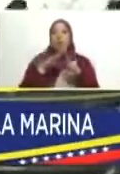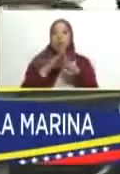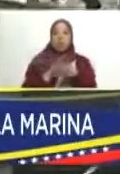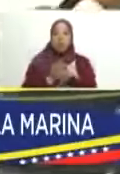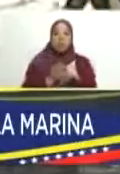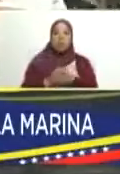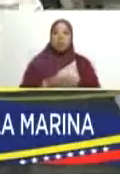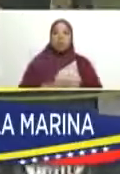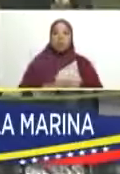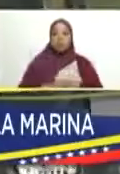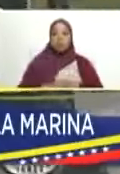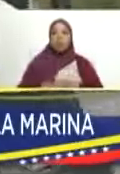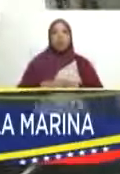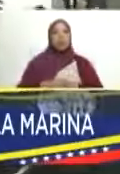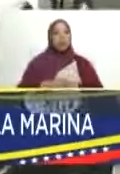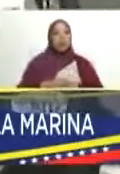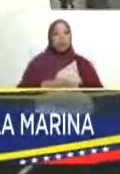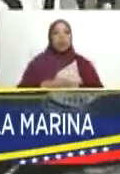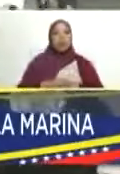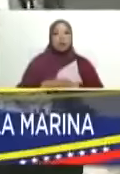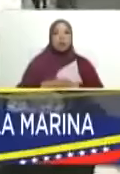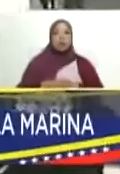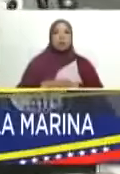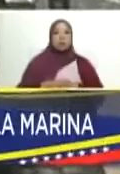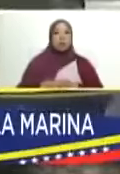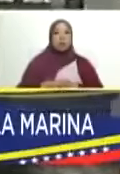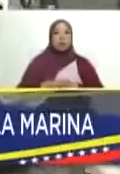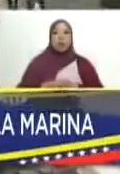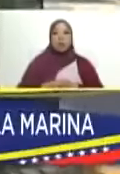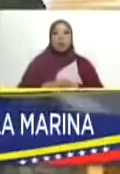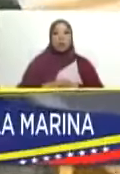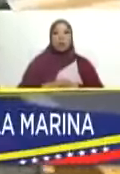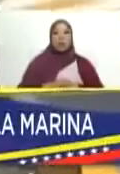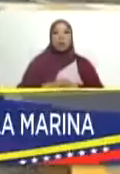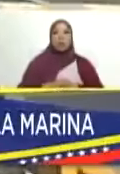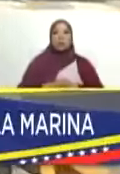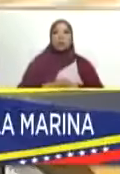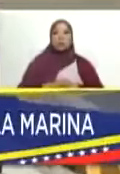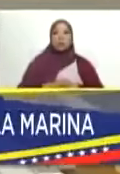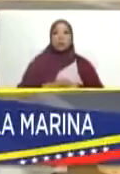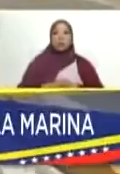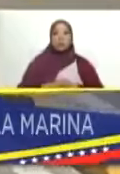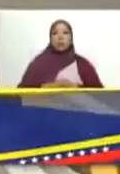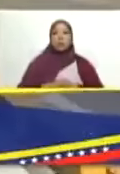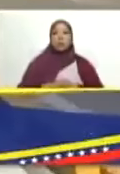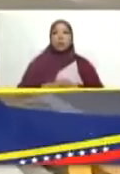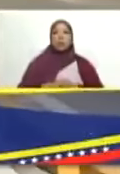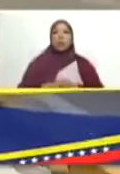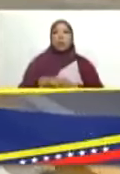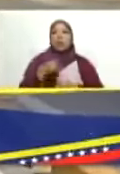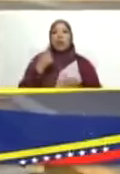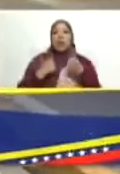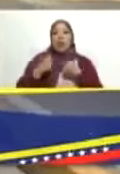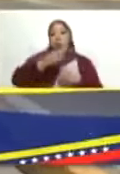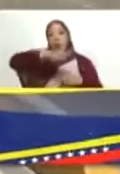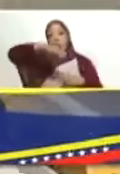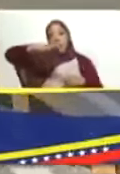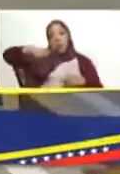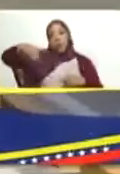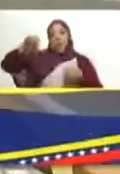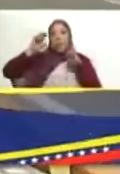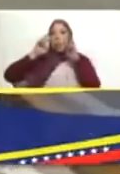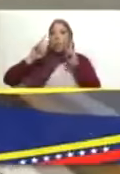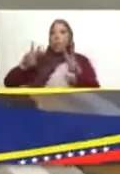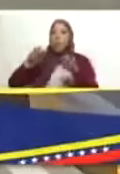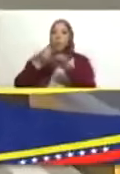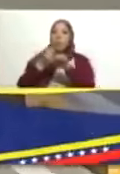Sí, bueno, aquí feliz, disfrutando aquí, no solamente de este sol, sino de este mar, ¿no? Una belleza, La